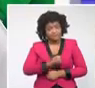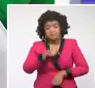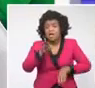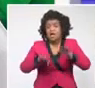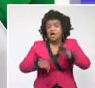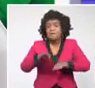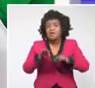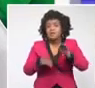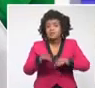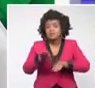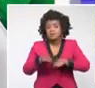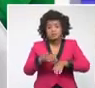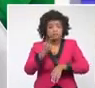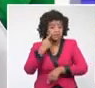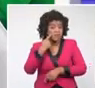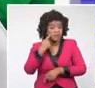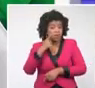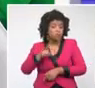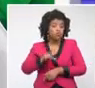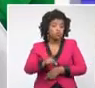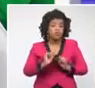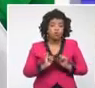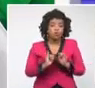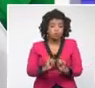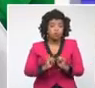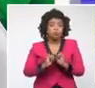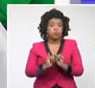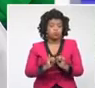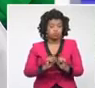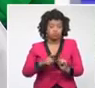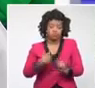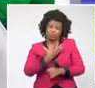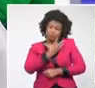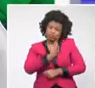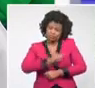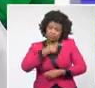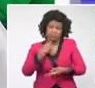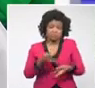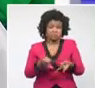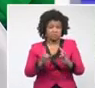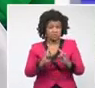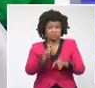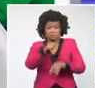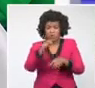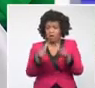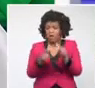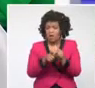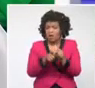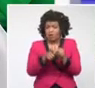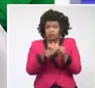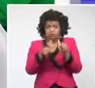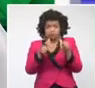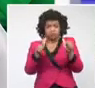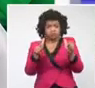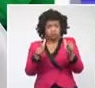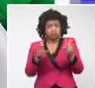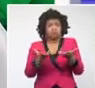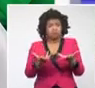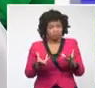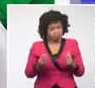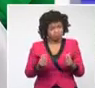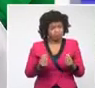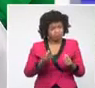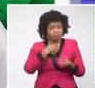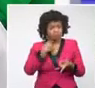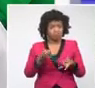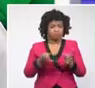ha pasado en estos últimos días, tenemos que lamentar el fallecimiento de un número de personas importantes